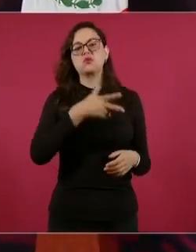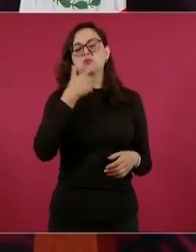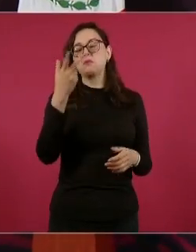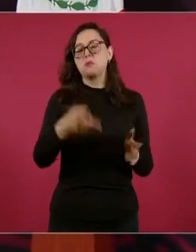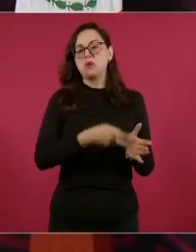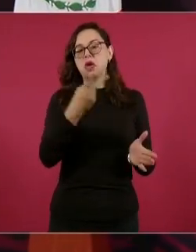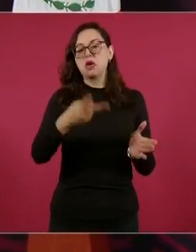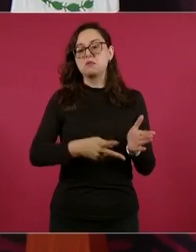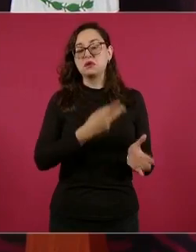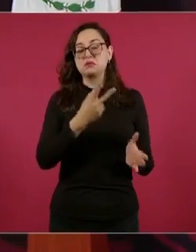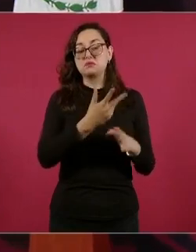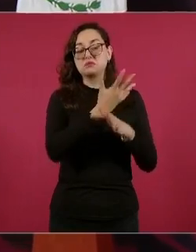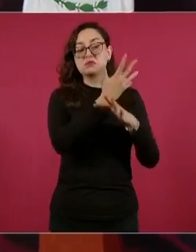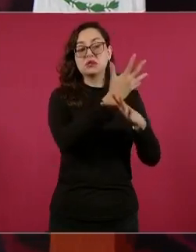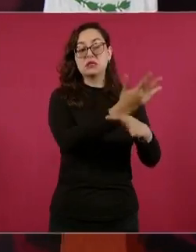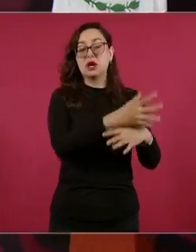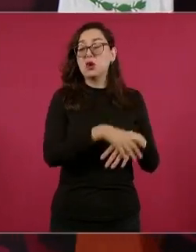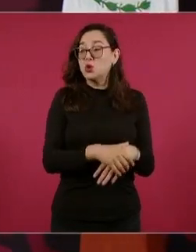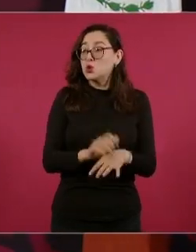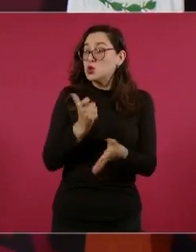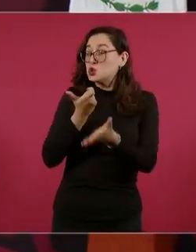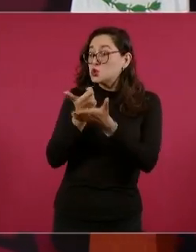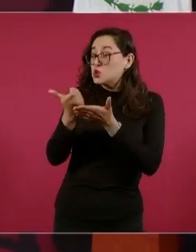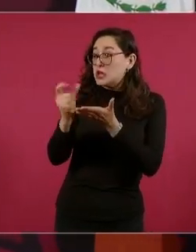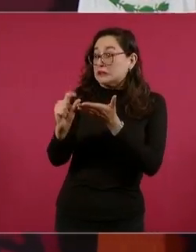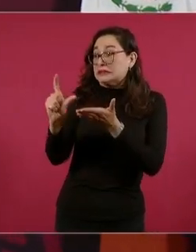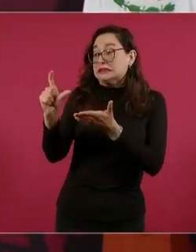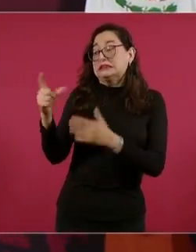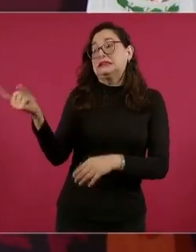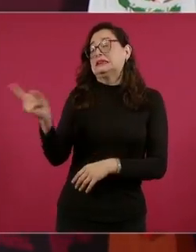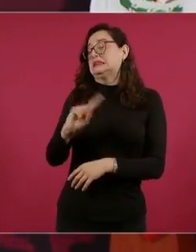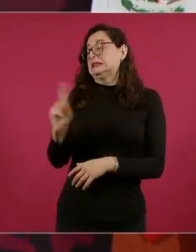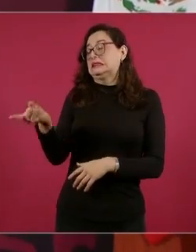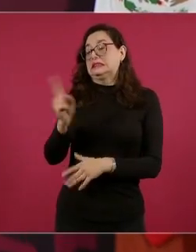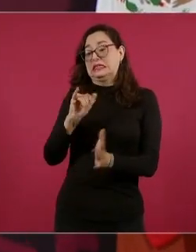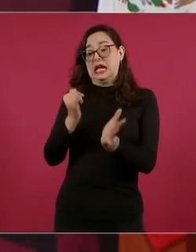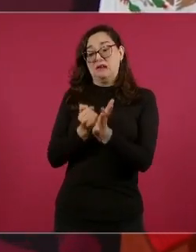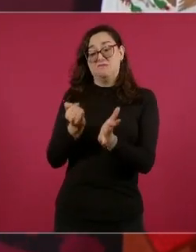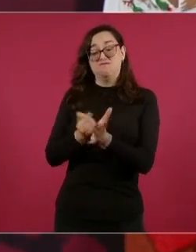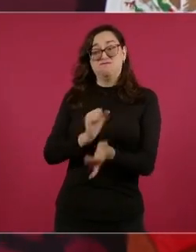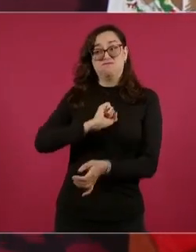aumentaban el salario, iba a haber inflación.